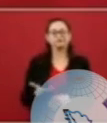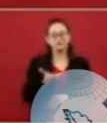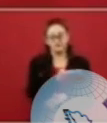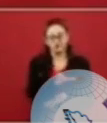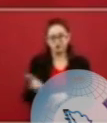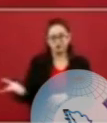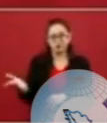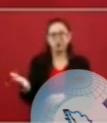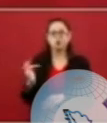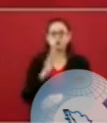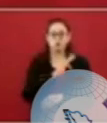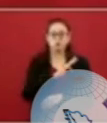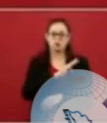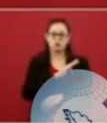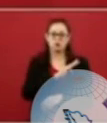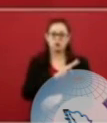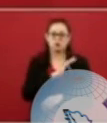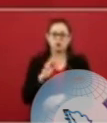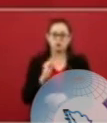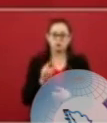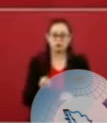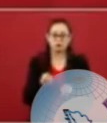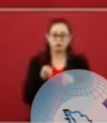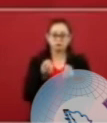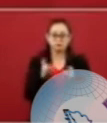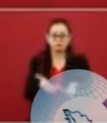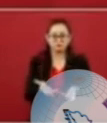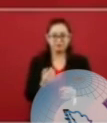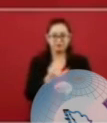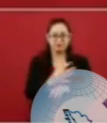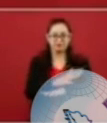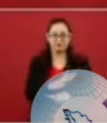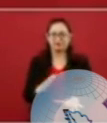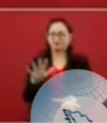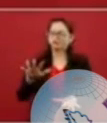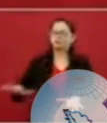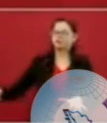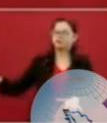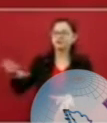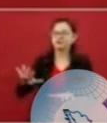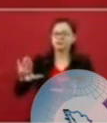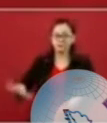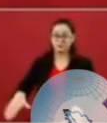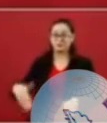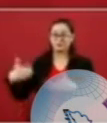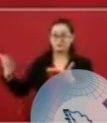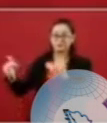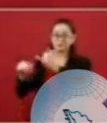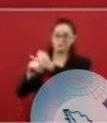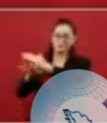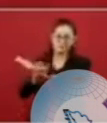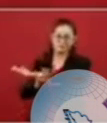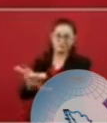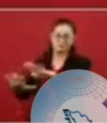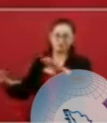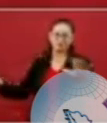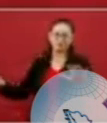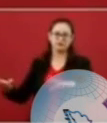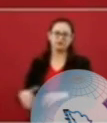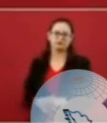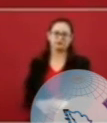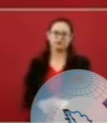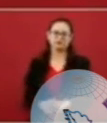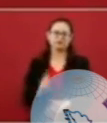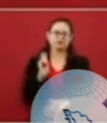para comunicarle a los ciudadanos sobre lo que estamos